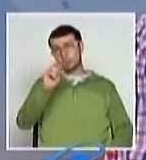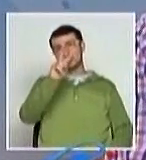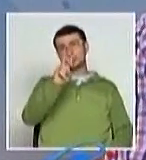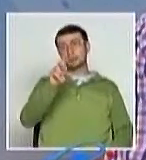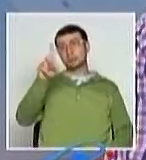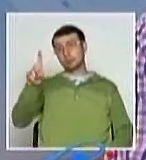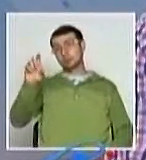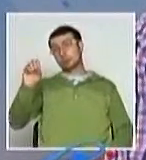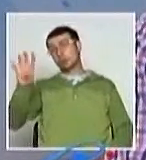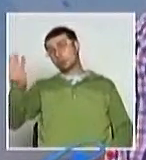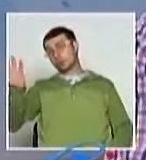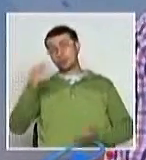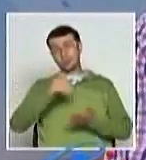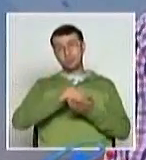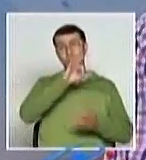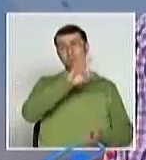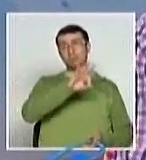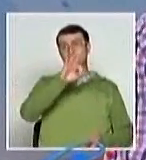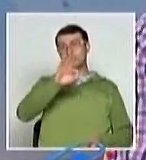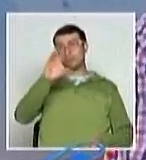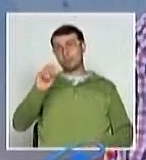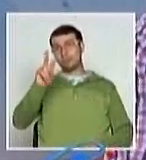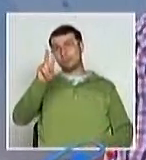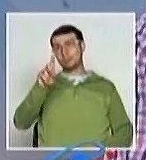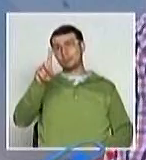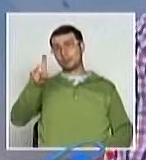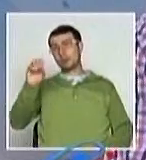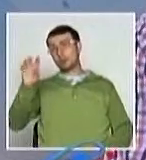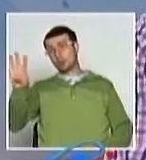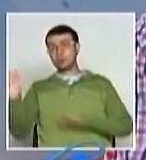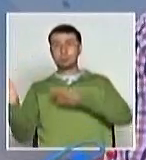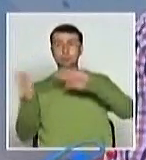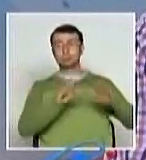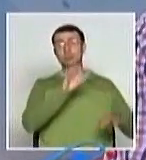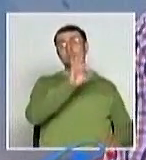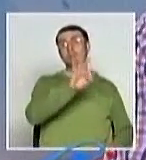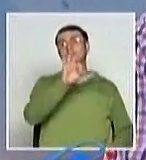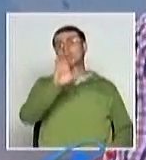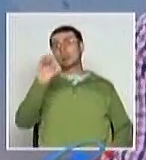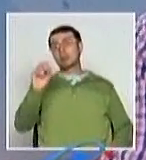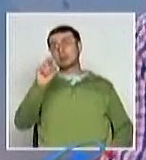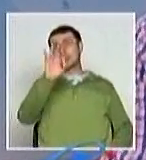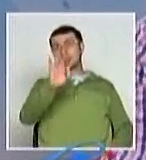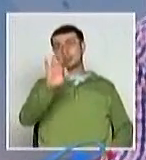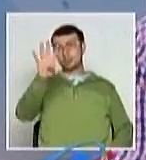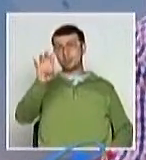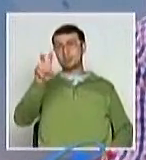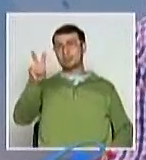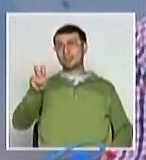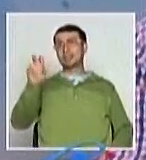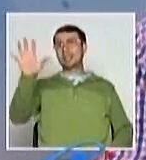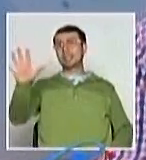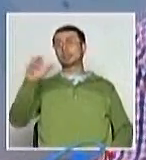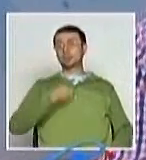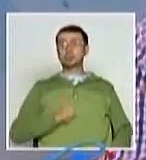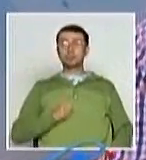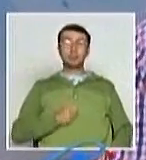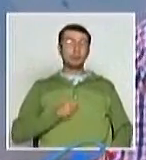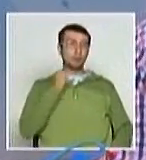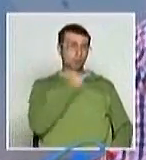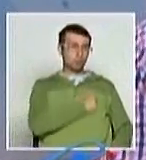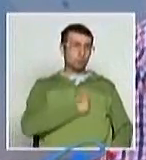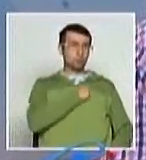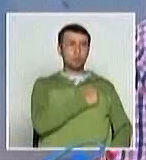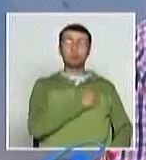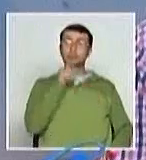7104 330 7104 y 330 3975 Espero que se den la oportunidad